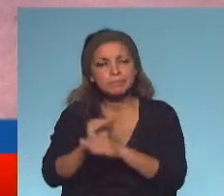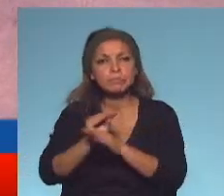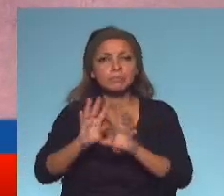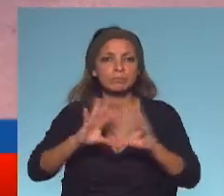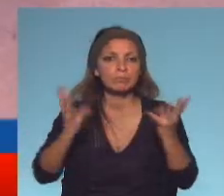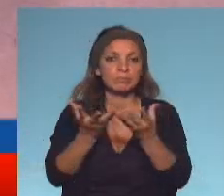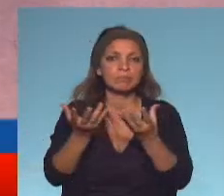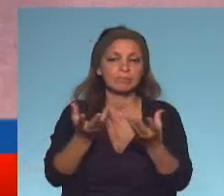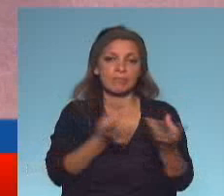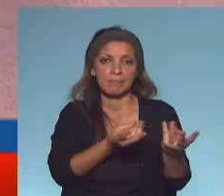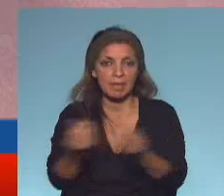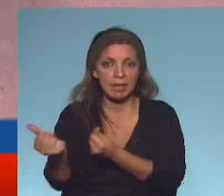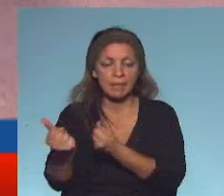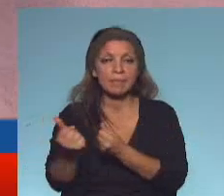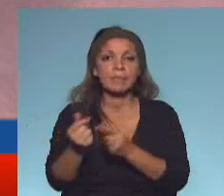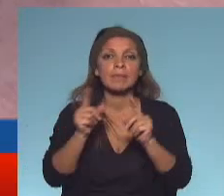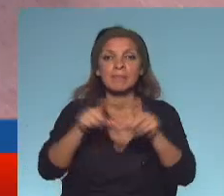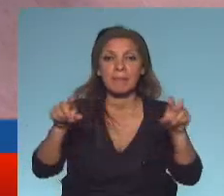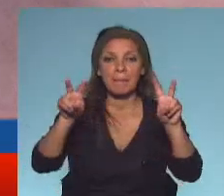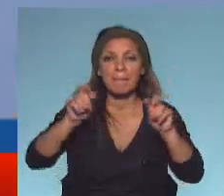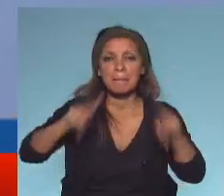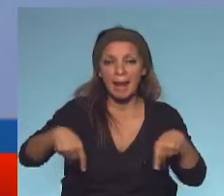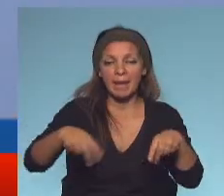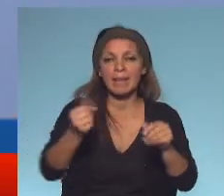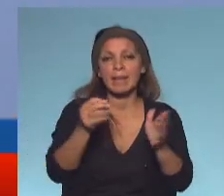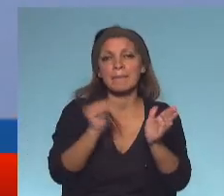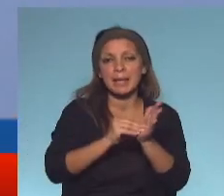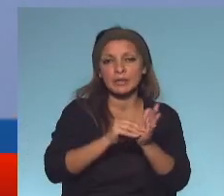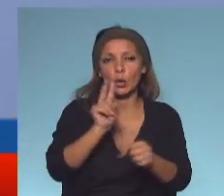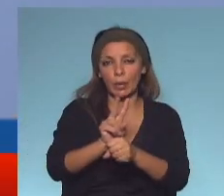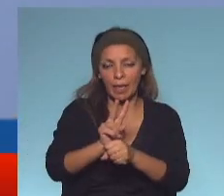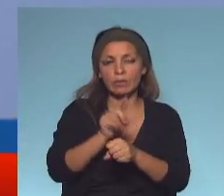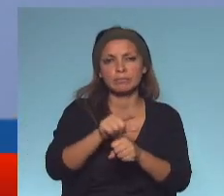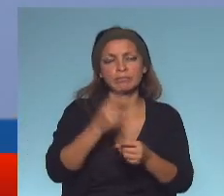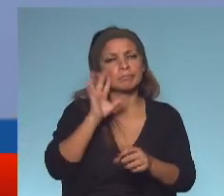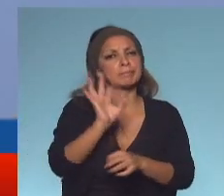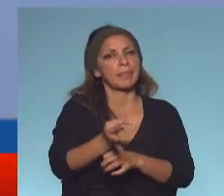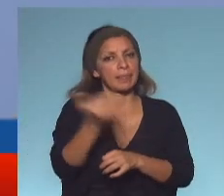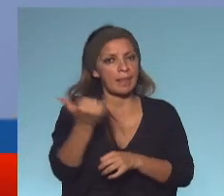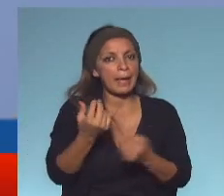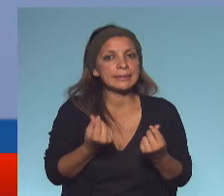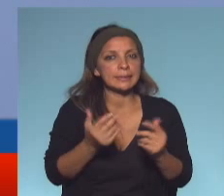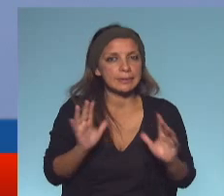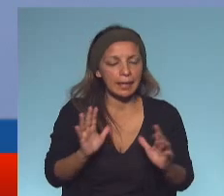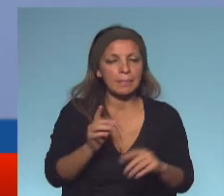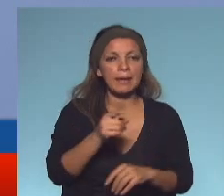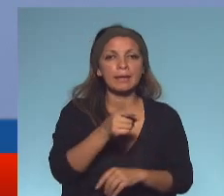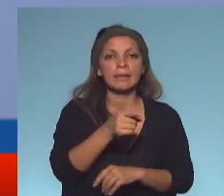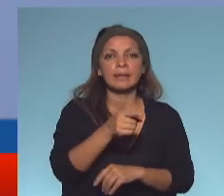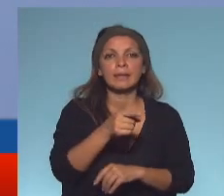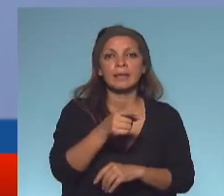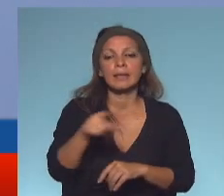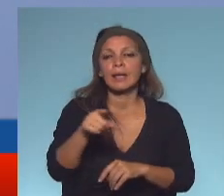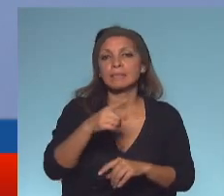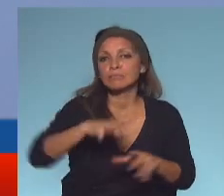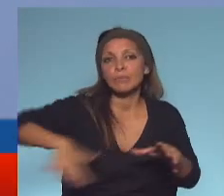mercado de consumo. Precios Cuidados es una herramienta que ha mostrado su efectividad en las grandes